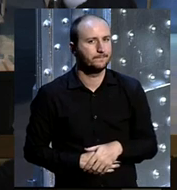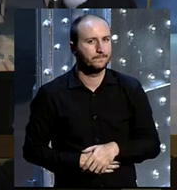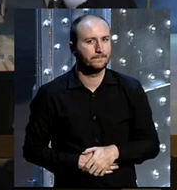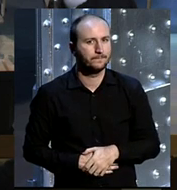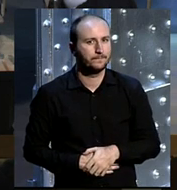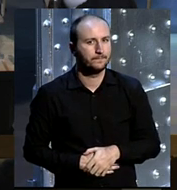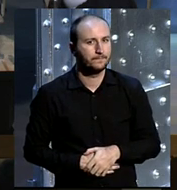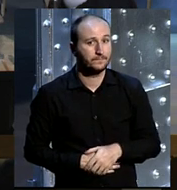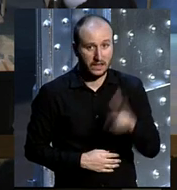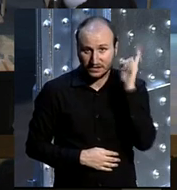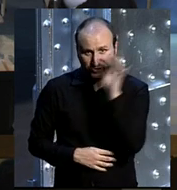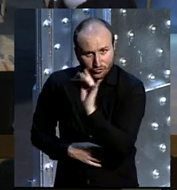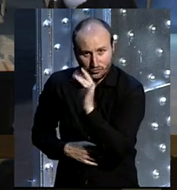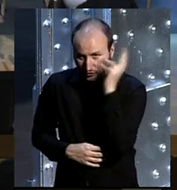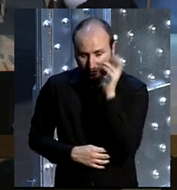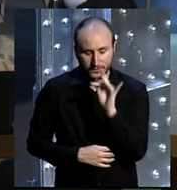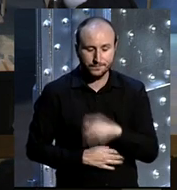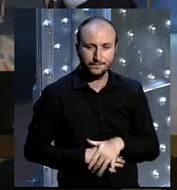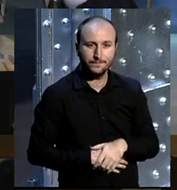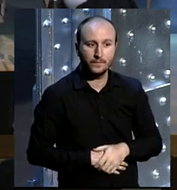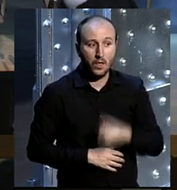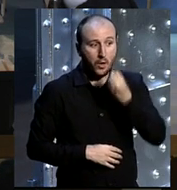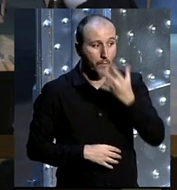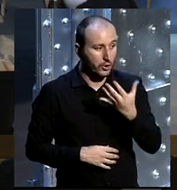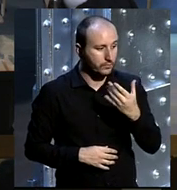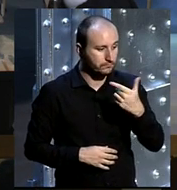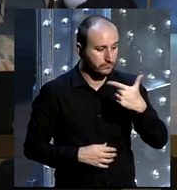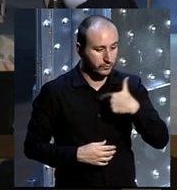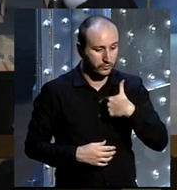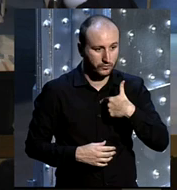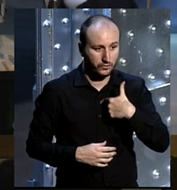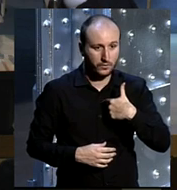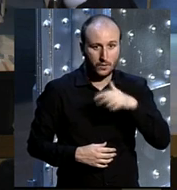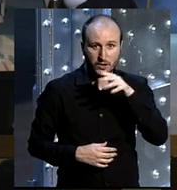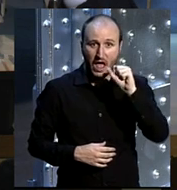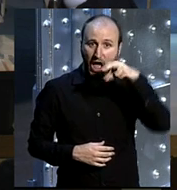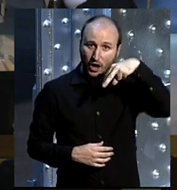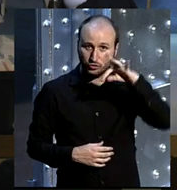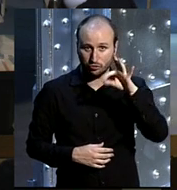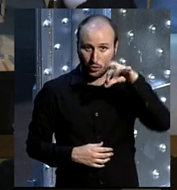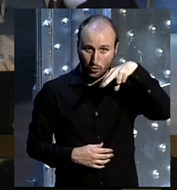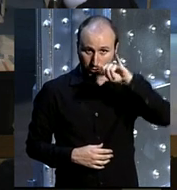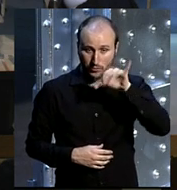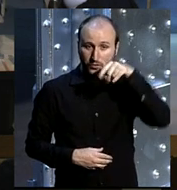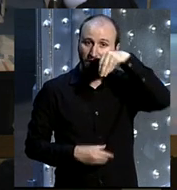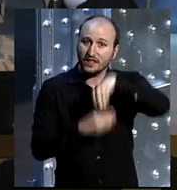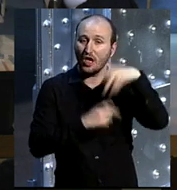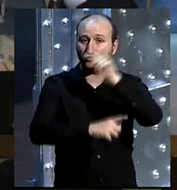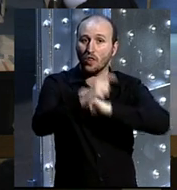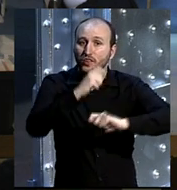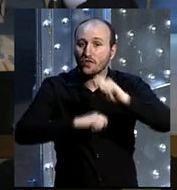Sí. Se oye, sí. Escucha. Bueno, en principio soy Antonio Pomares, pertenezco a una asociación de